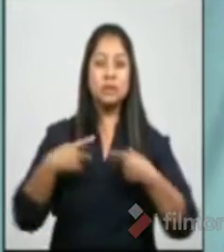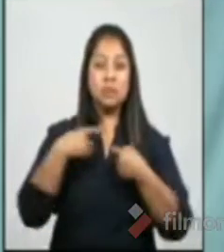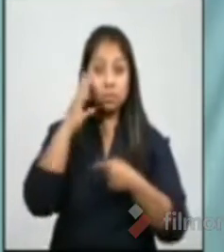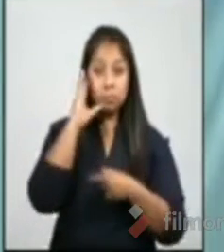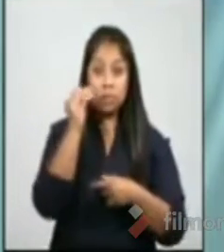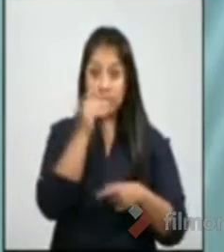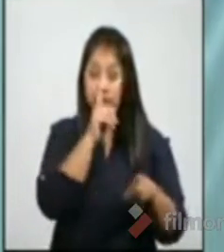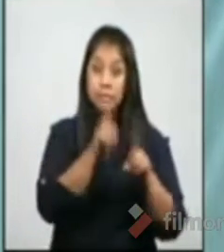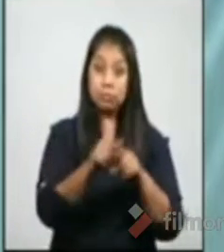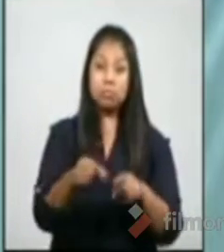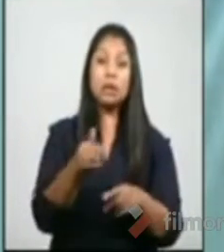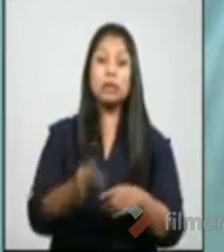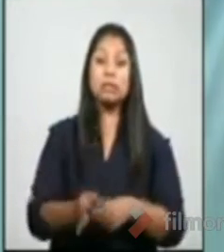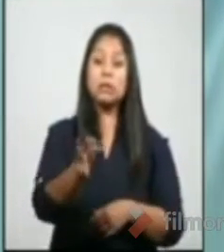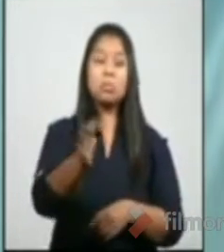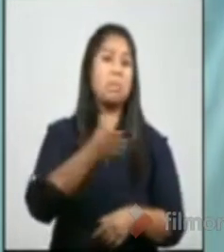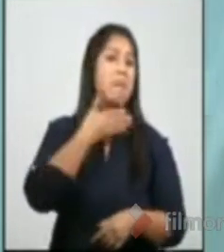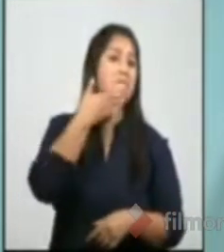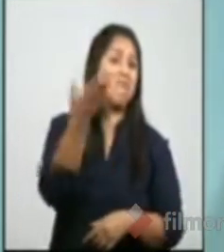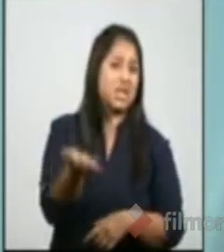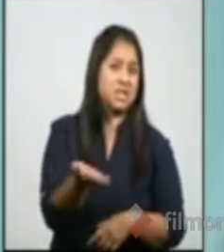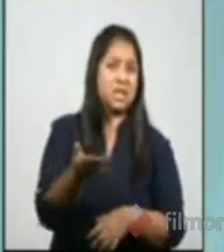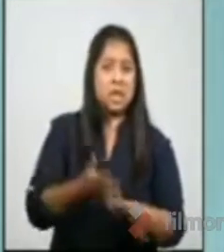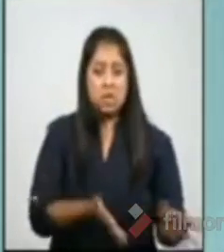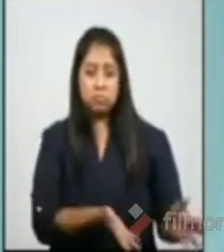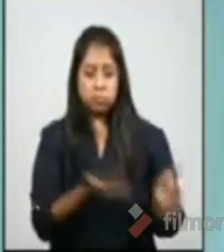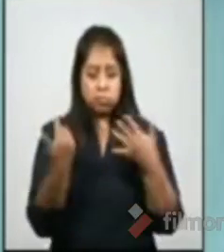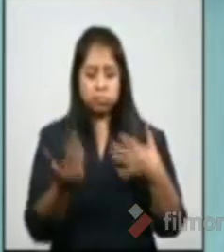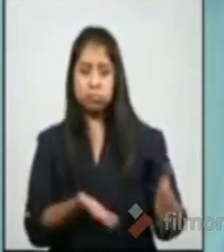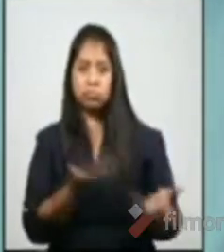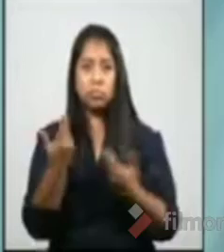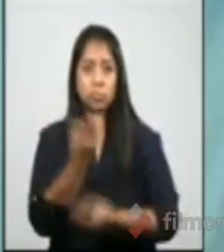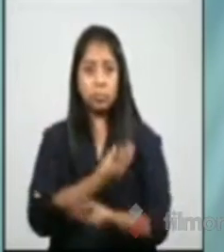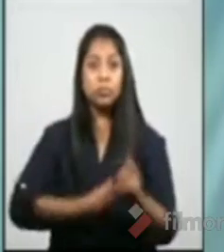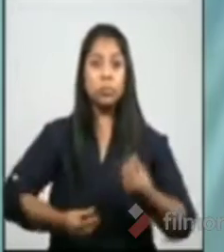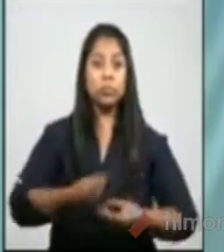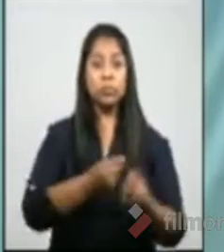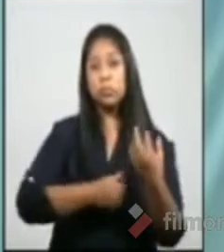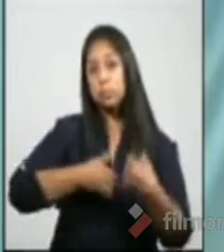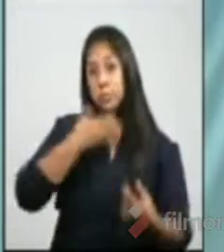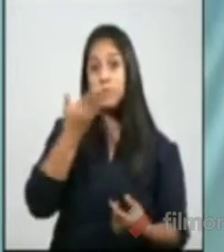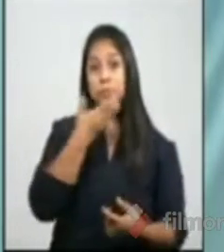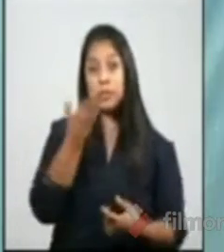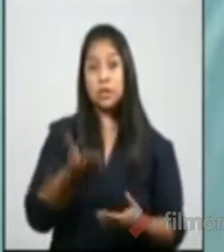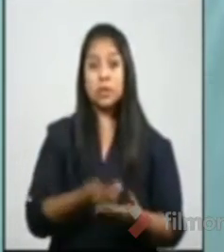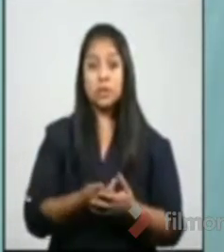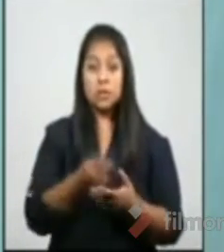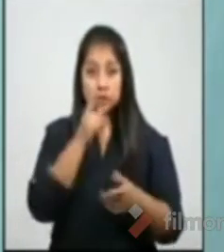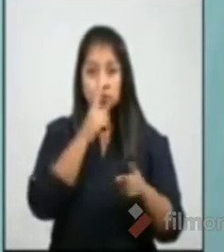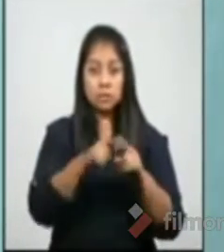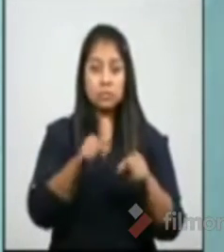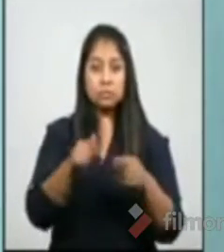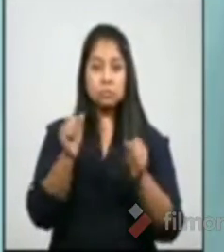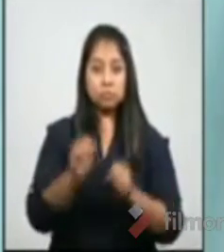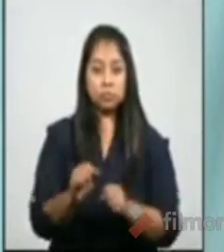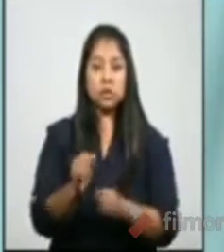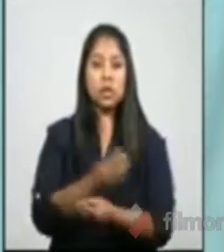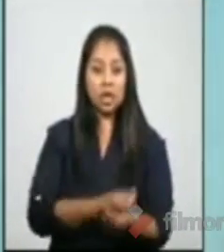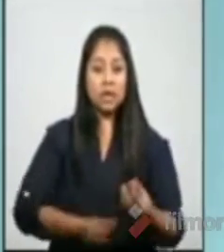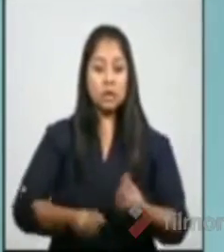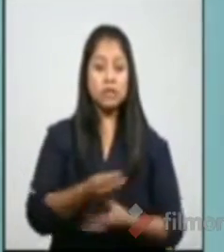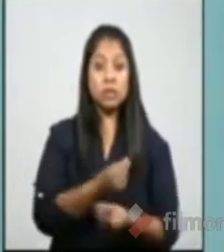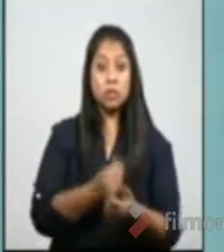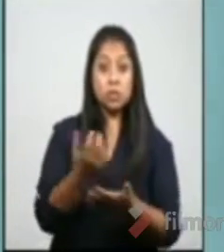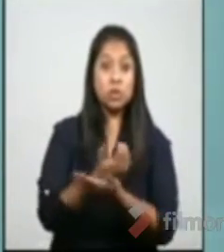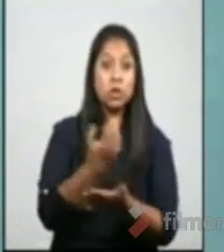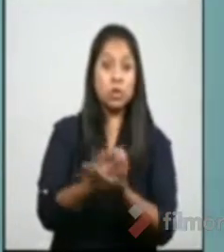transporte es más sencillo, sacar los productos de los campesinos es más fácil y poder hacer que la reactivación económica